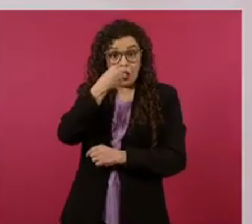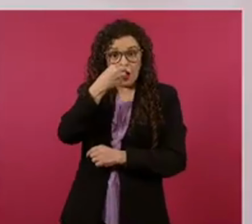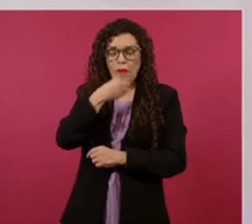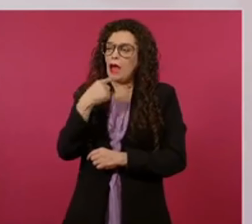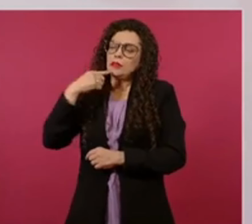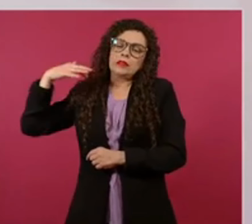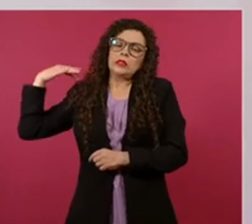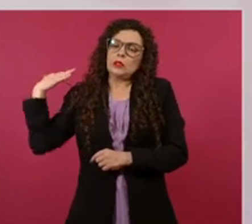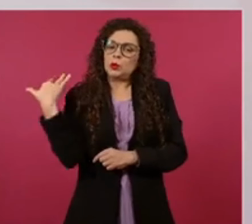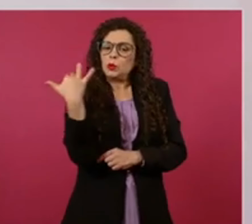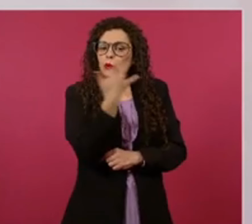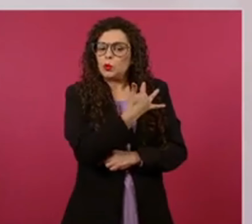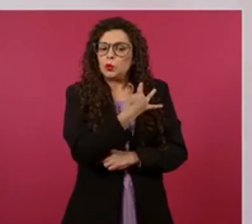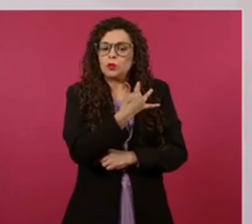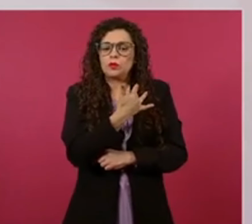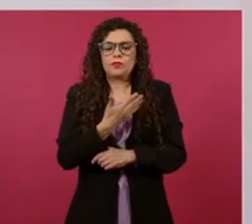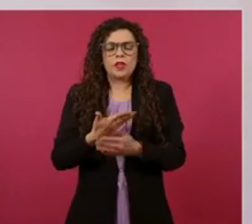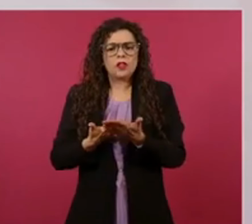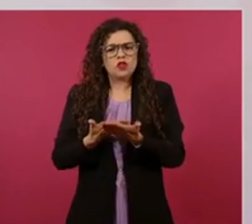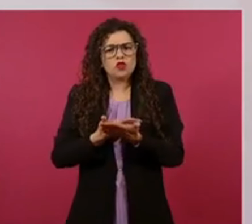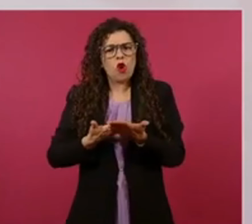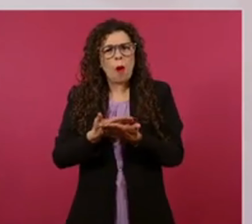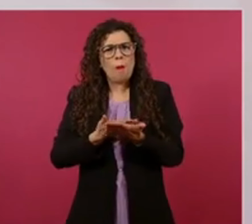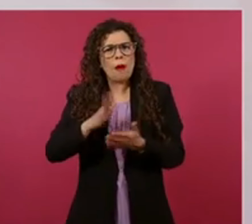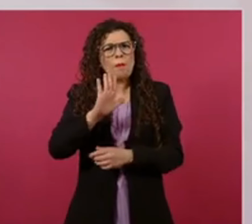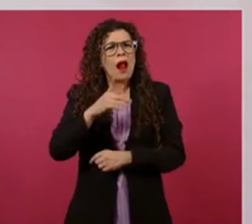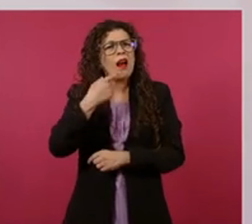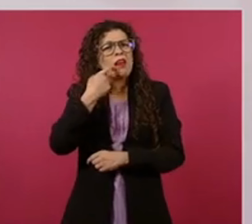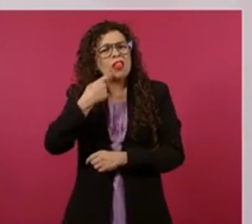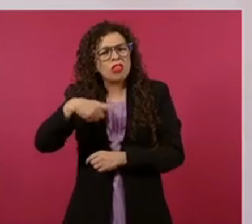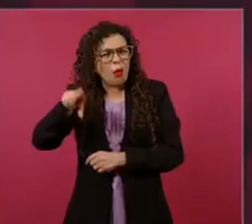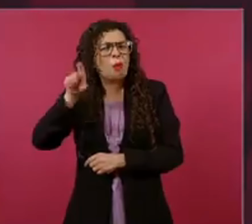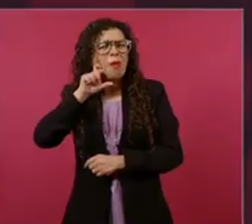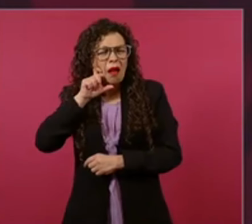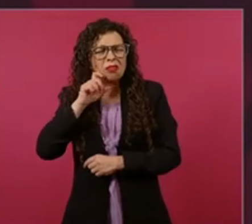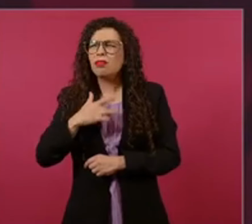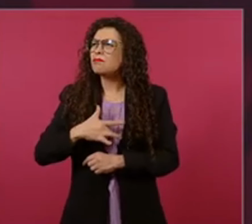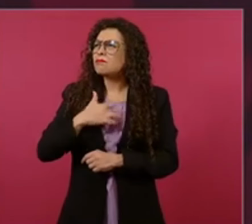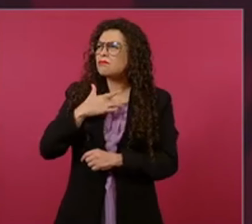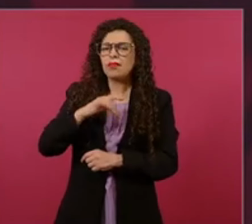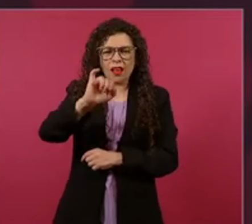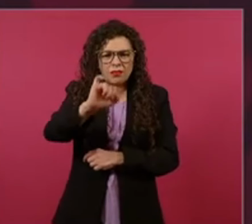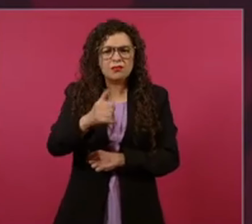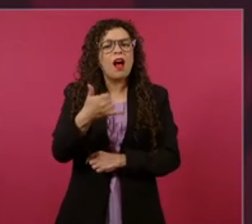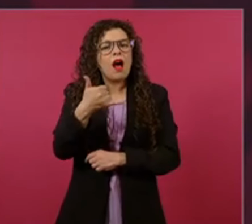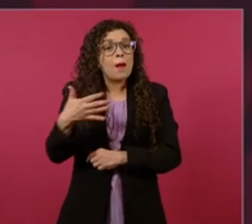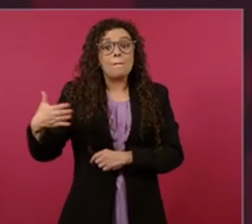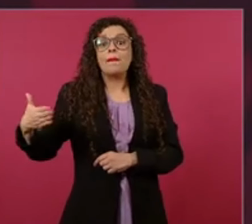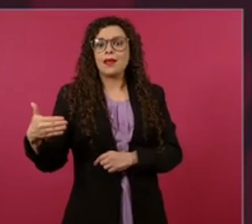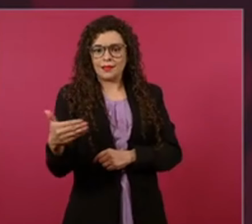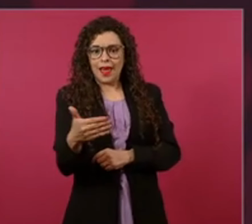Una sopa de jitomate, creo que era. Y sí, de jitomate y pescado.